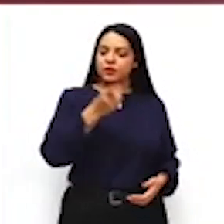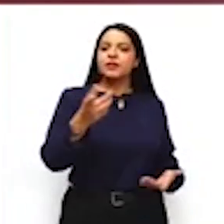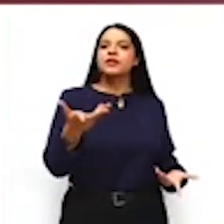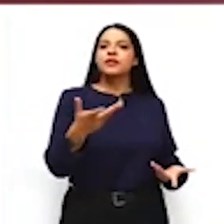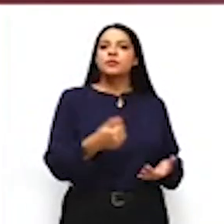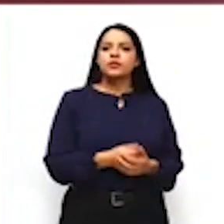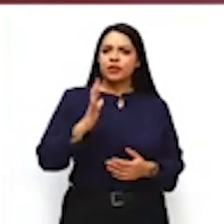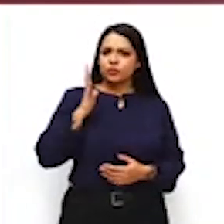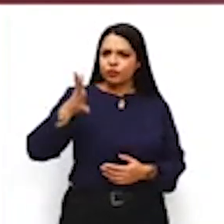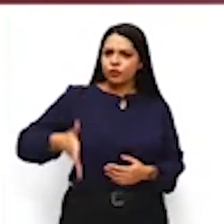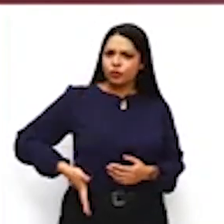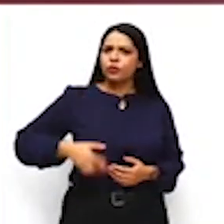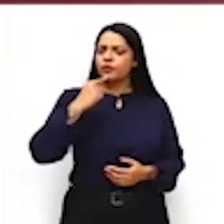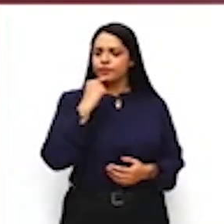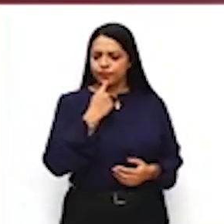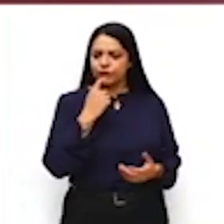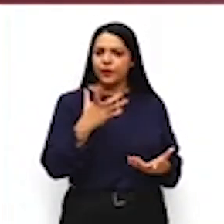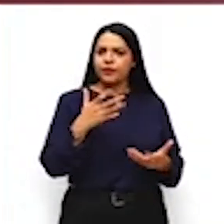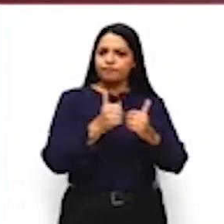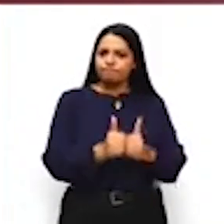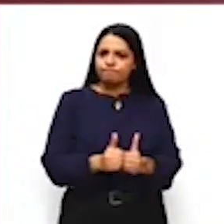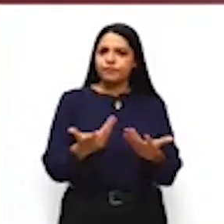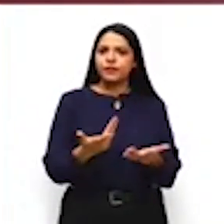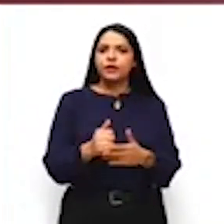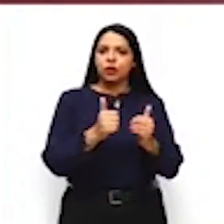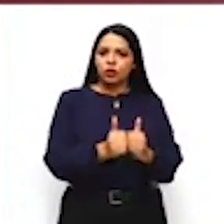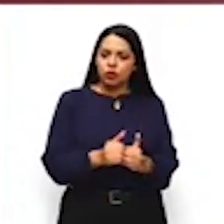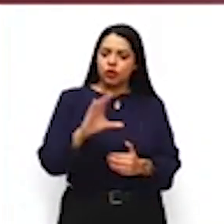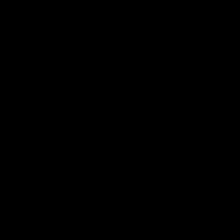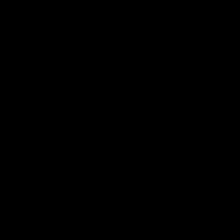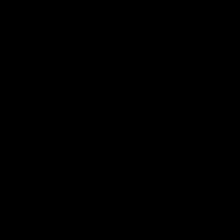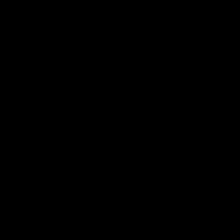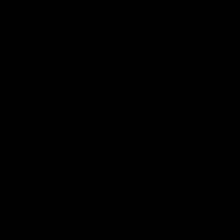que es un honor estar con Obrador y que es un honor estar con Claudia hoy.